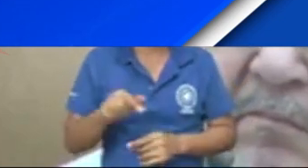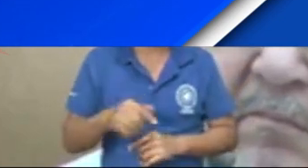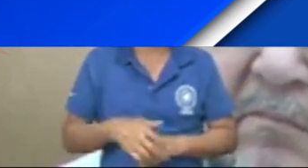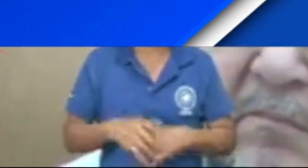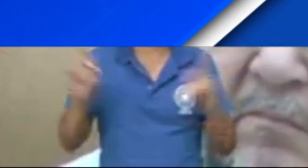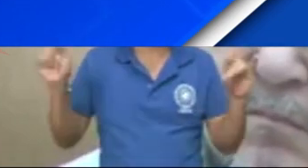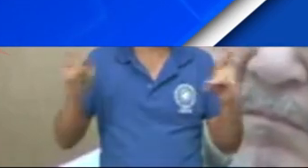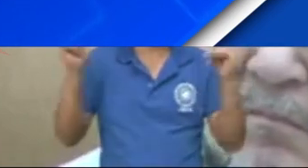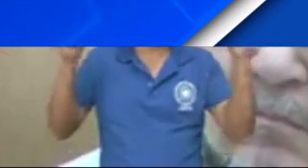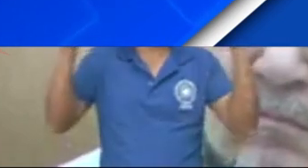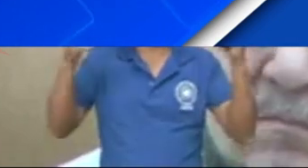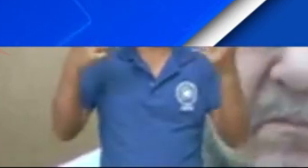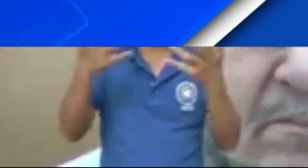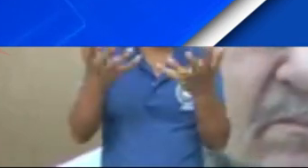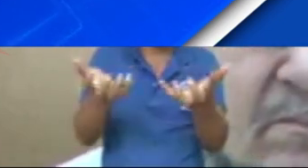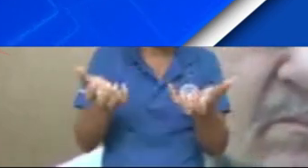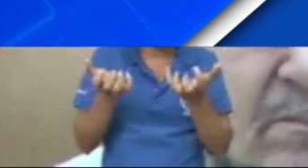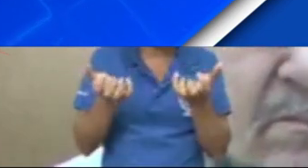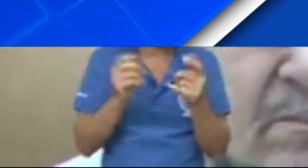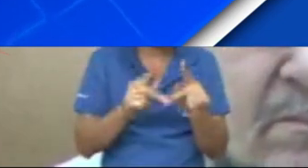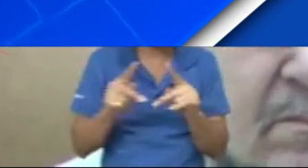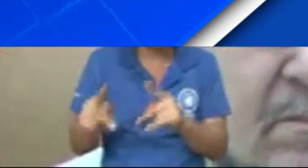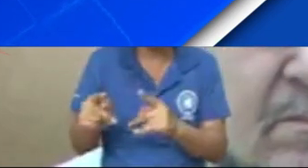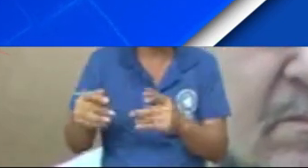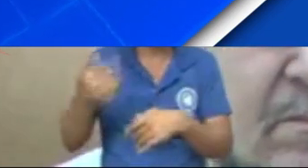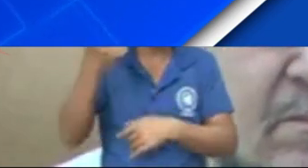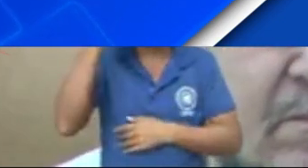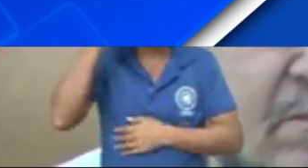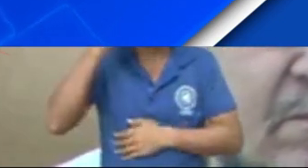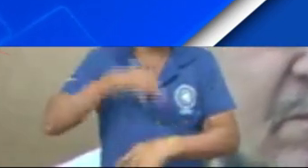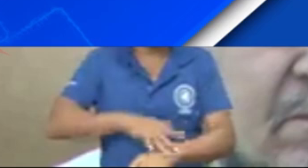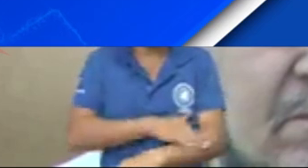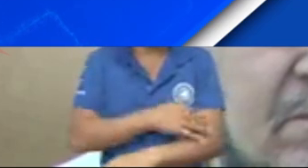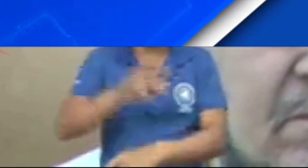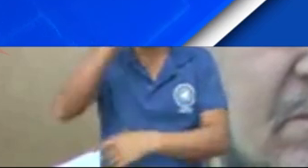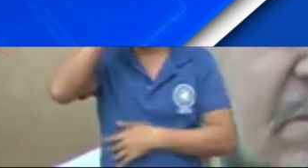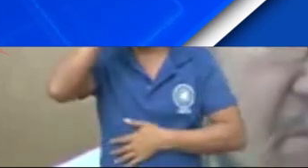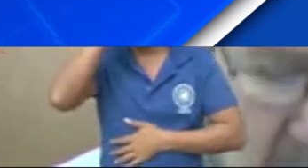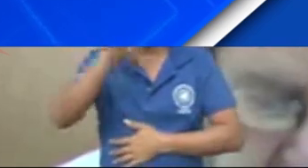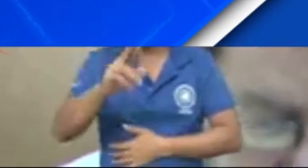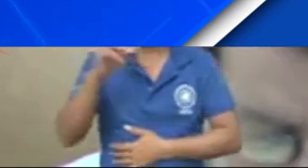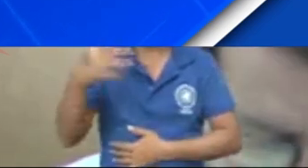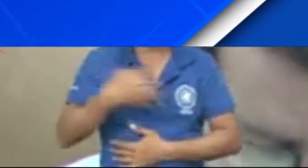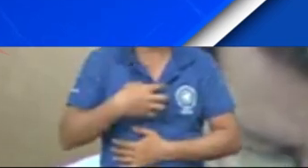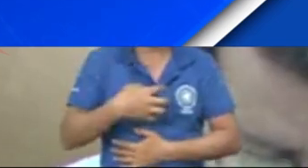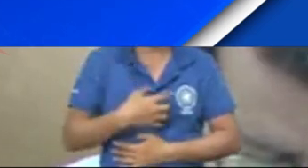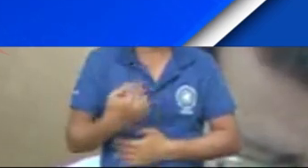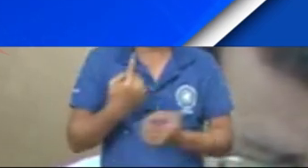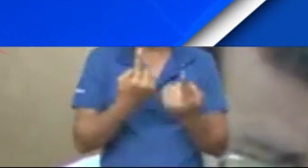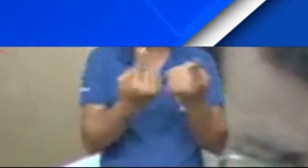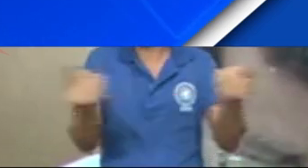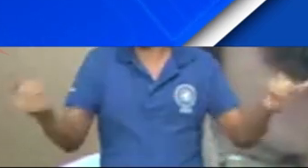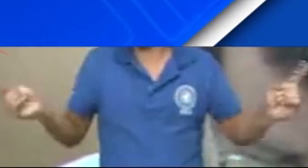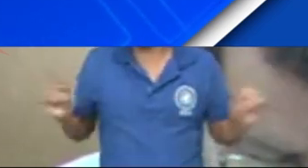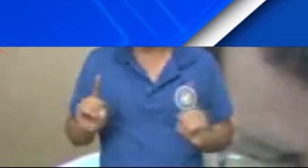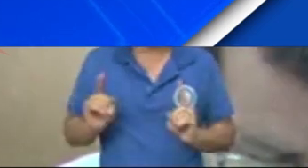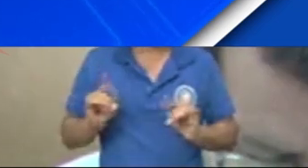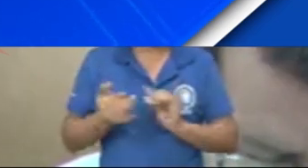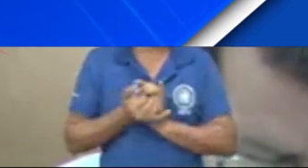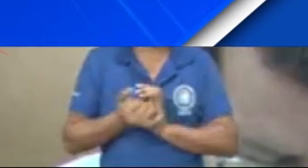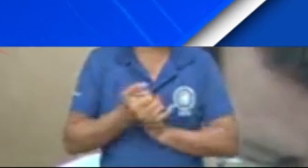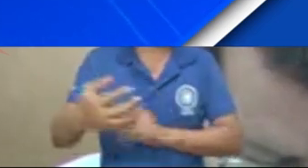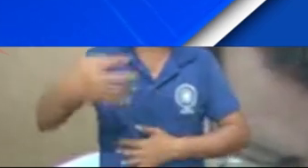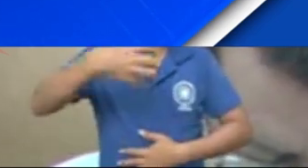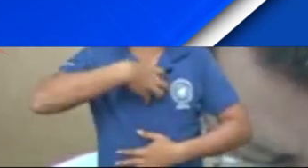se pretende conseguir que las personas se concienticen y respeten todo lo que se encuentra a su alrededor como si fuera